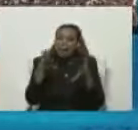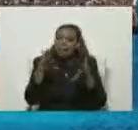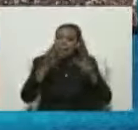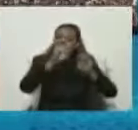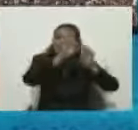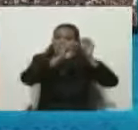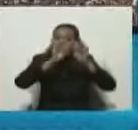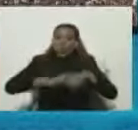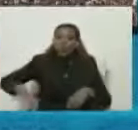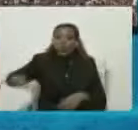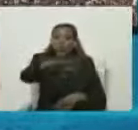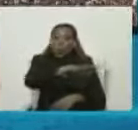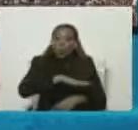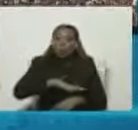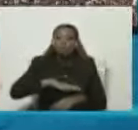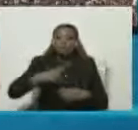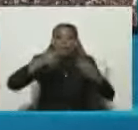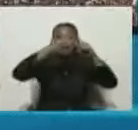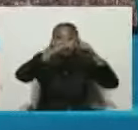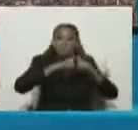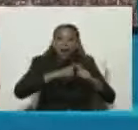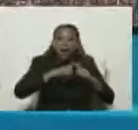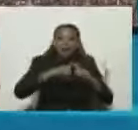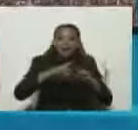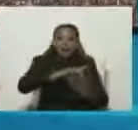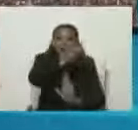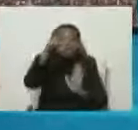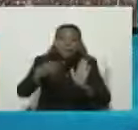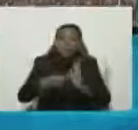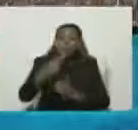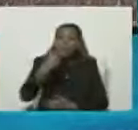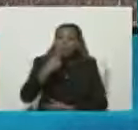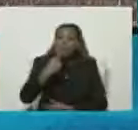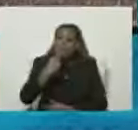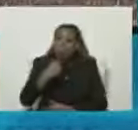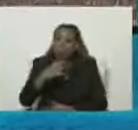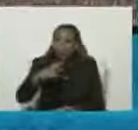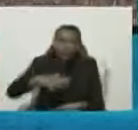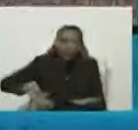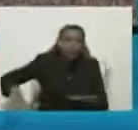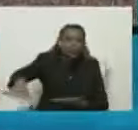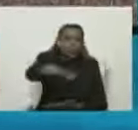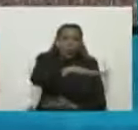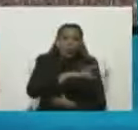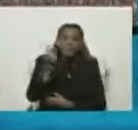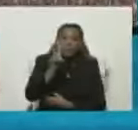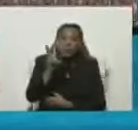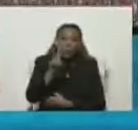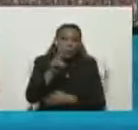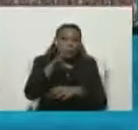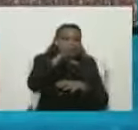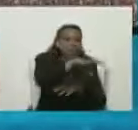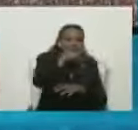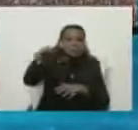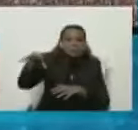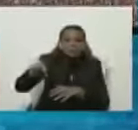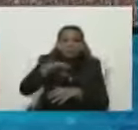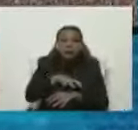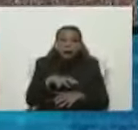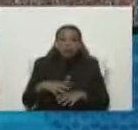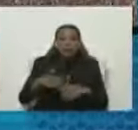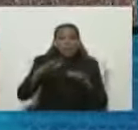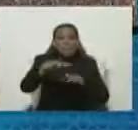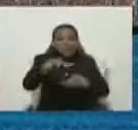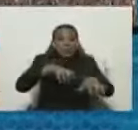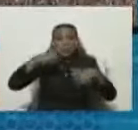toda Venezuela. El mapa está rojo, rojito. El mapa de Venezuela es